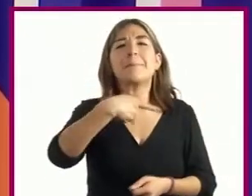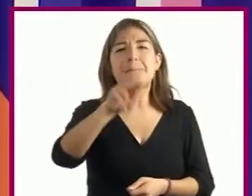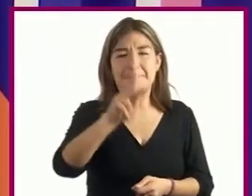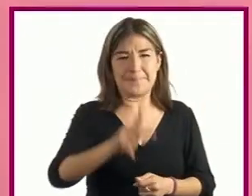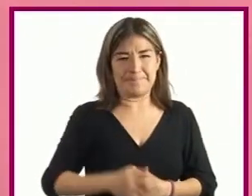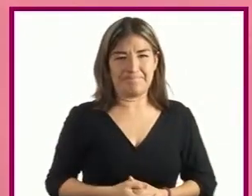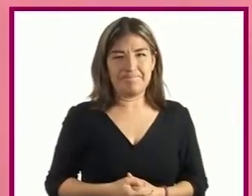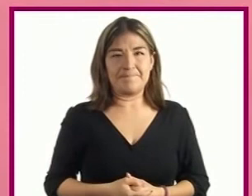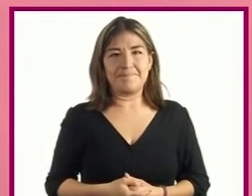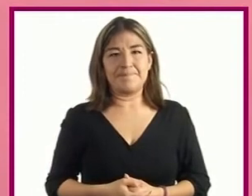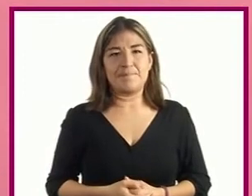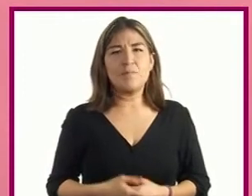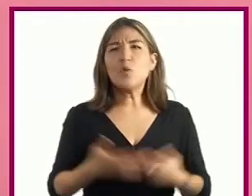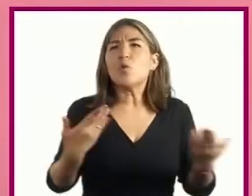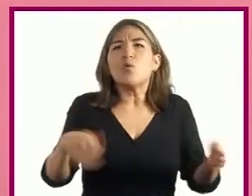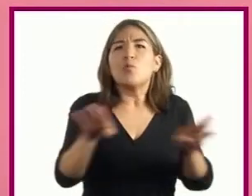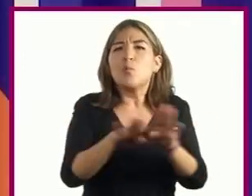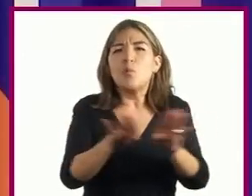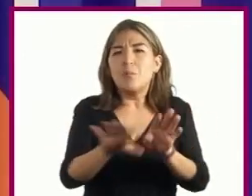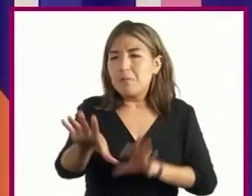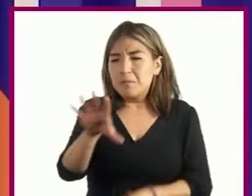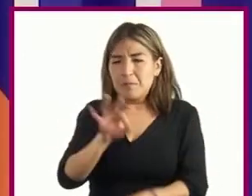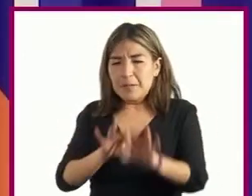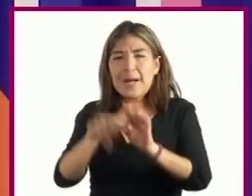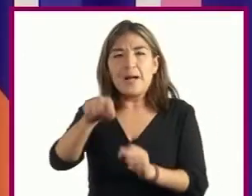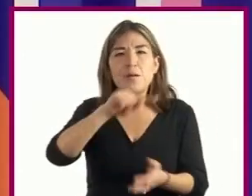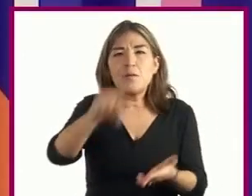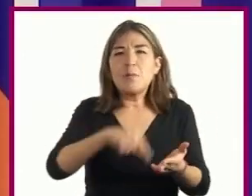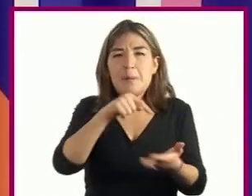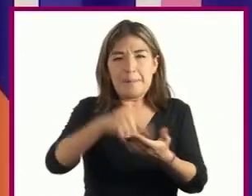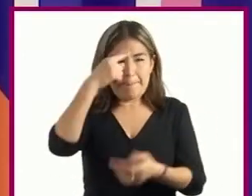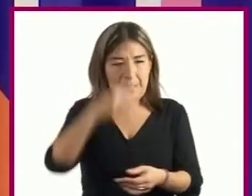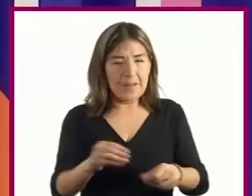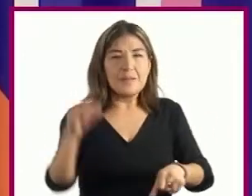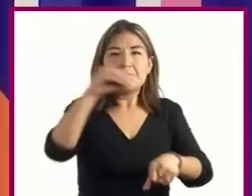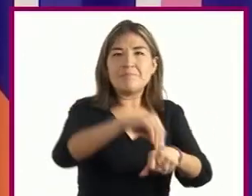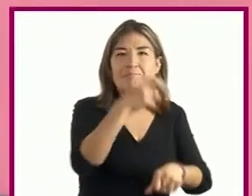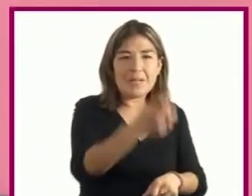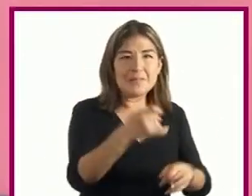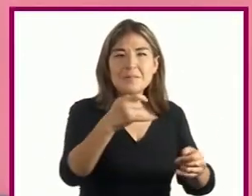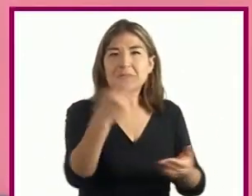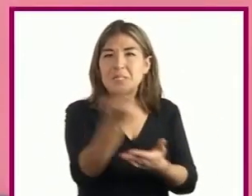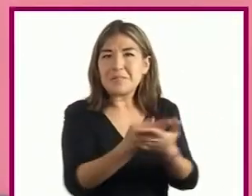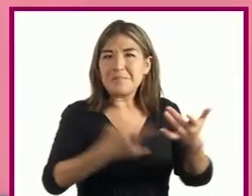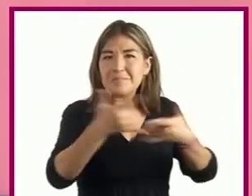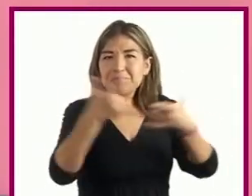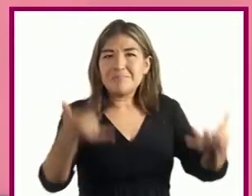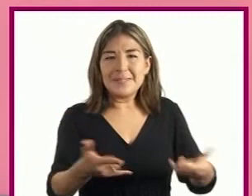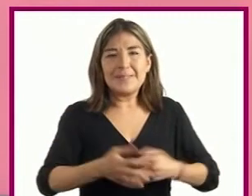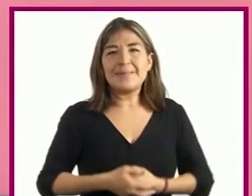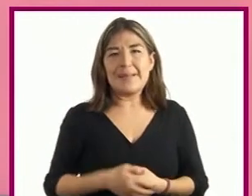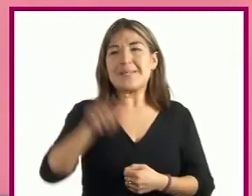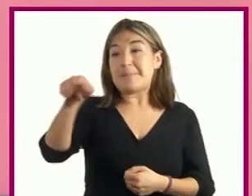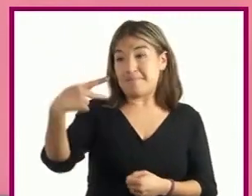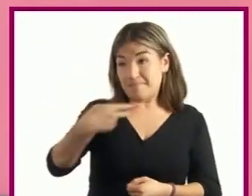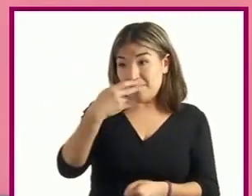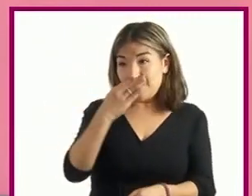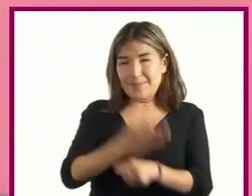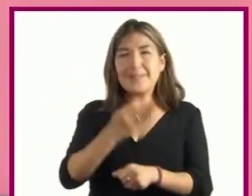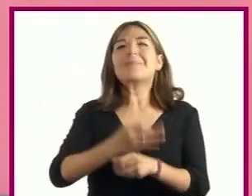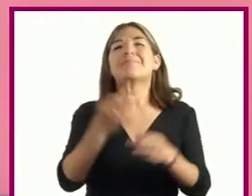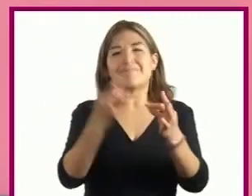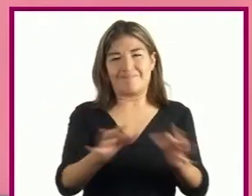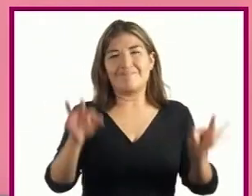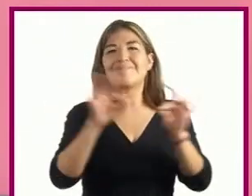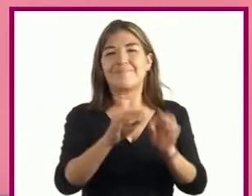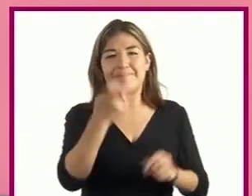pero ¿cómo seleccionan los espacios que debo incorporar en mi historieta? Esa pregunta es importante dentro de esta